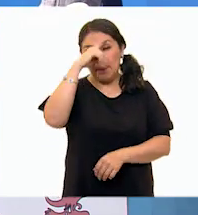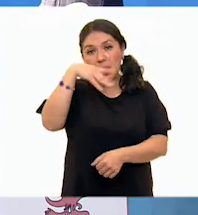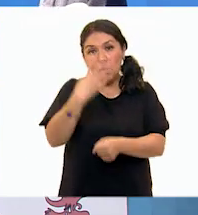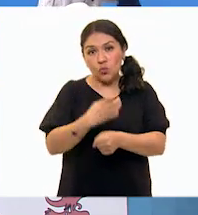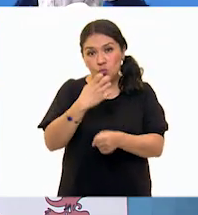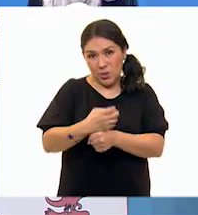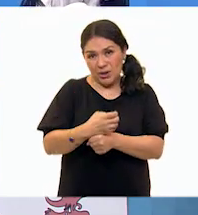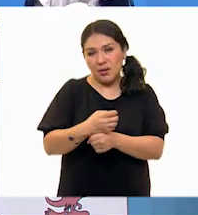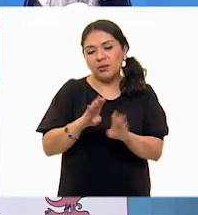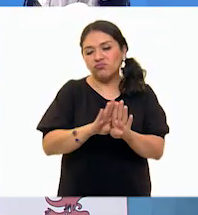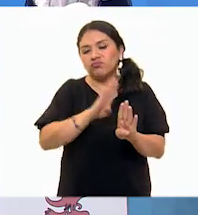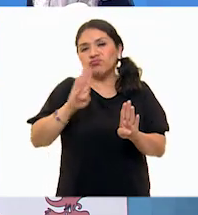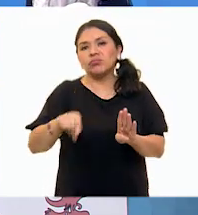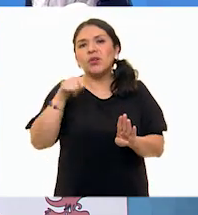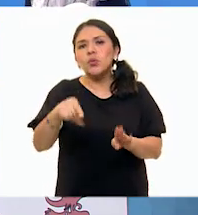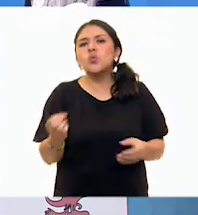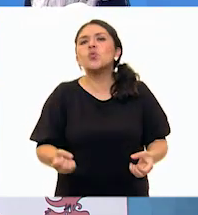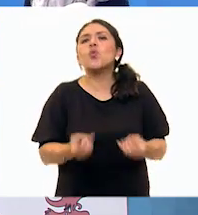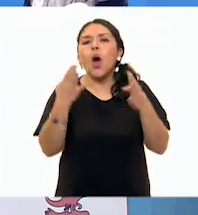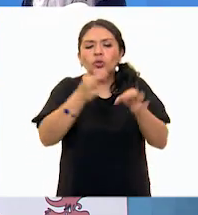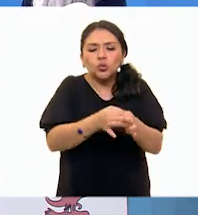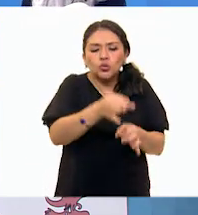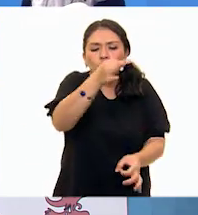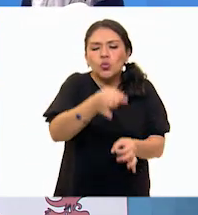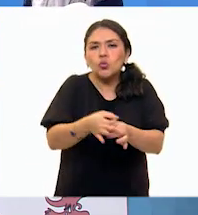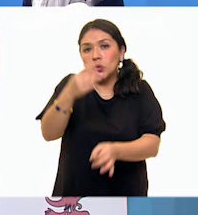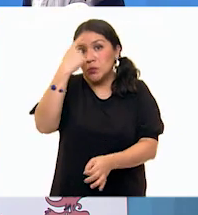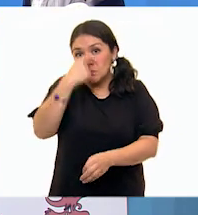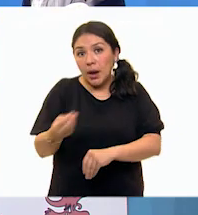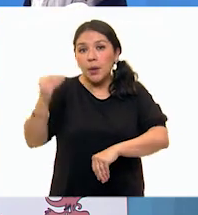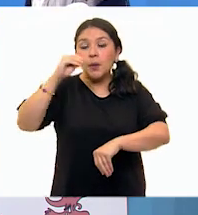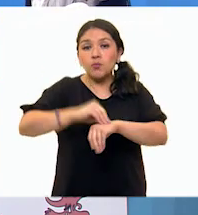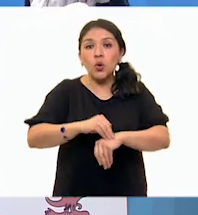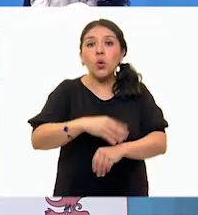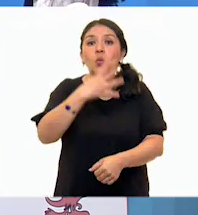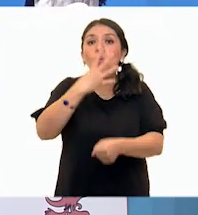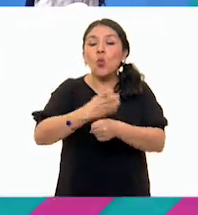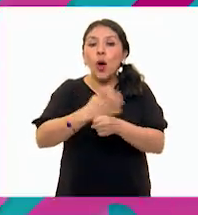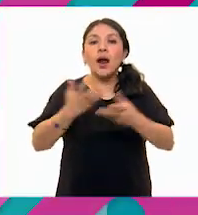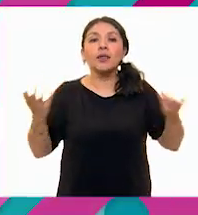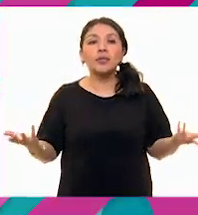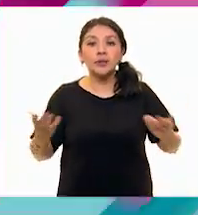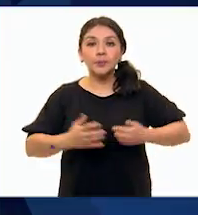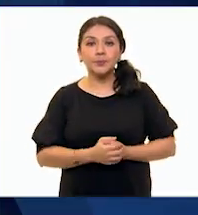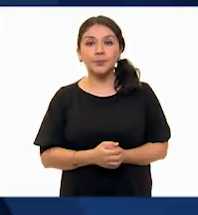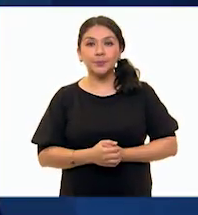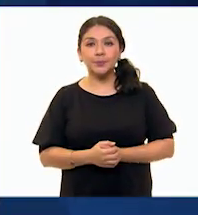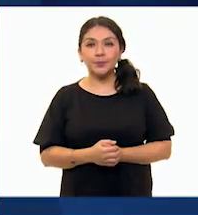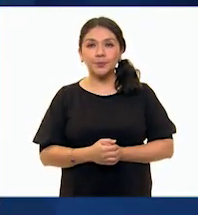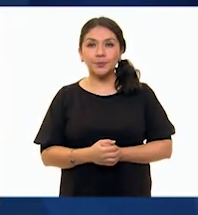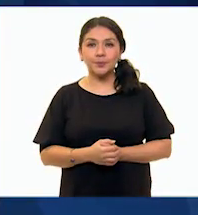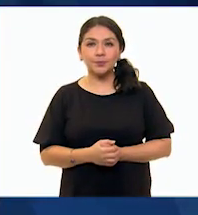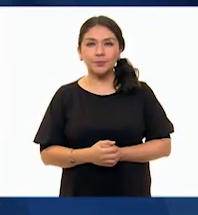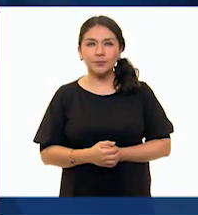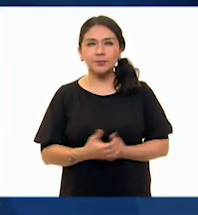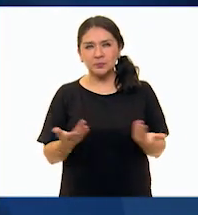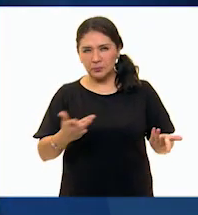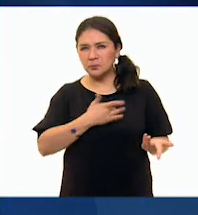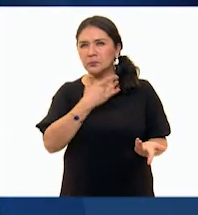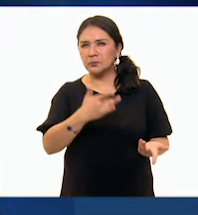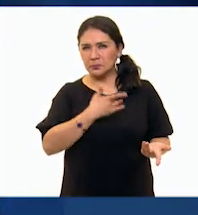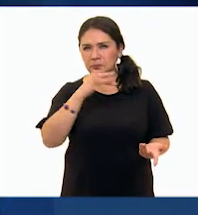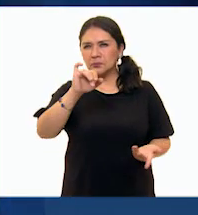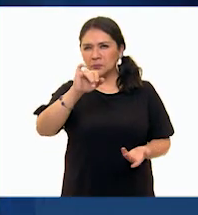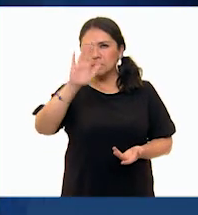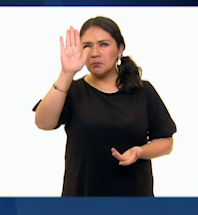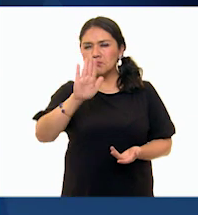libro, que es ¿cuántos tubos se necesitan para la estructura 4? Pues sí, se